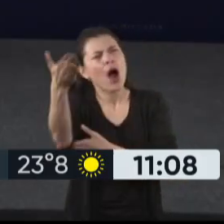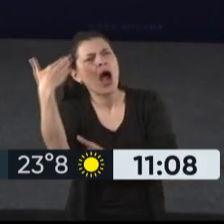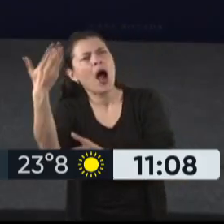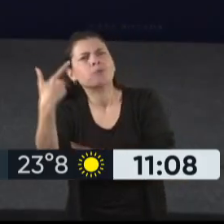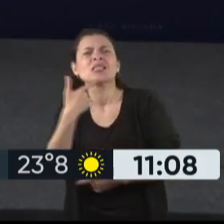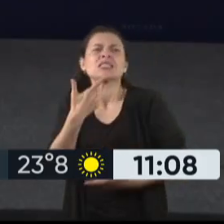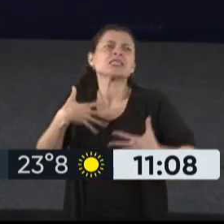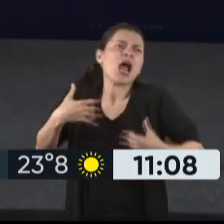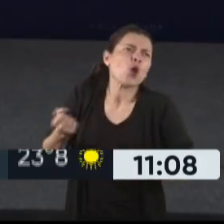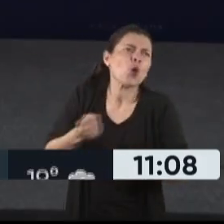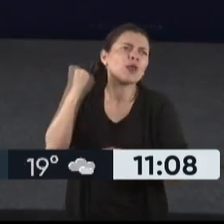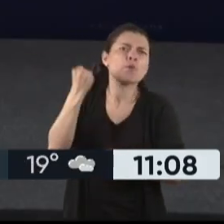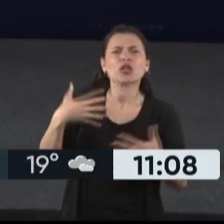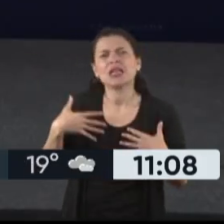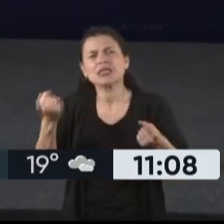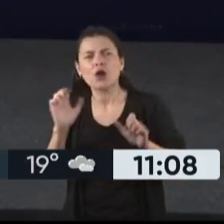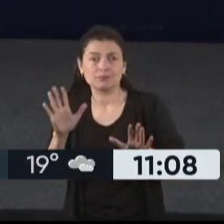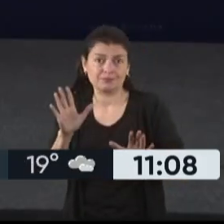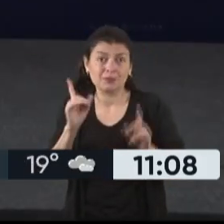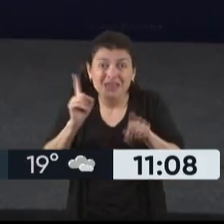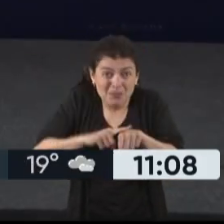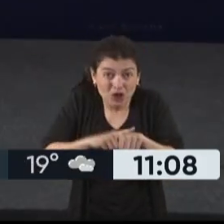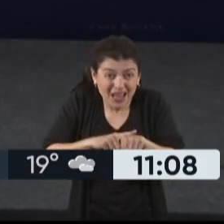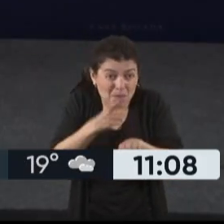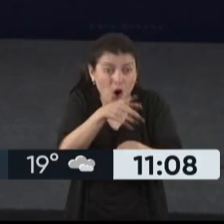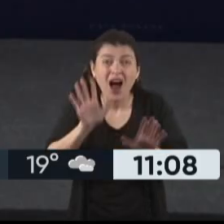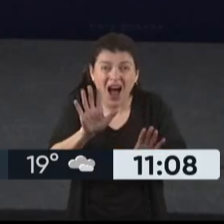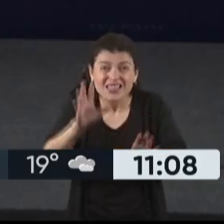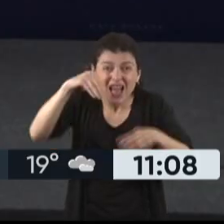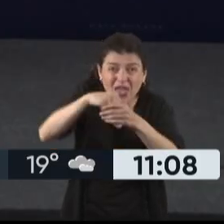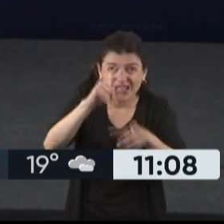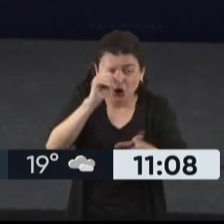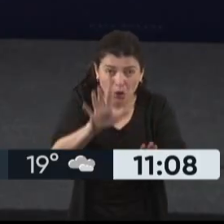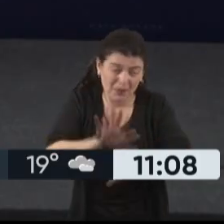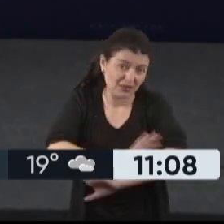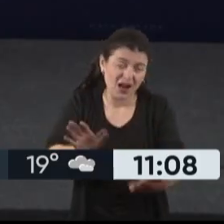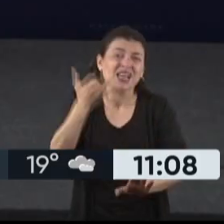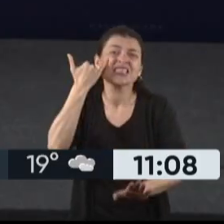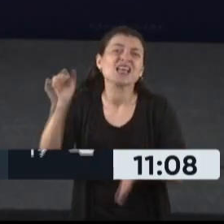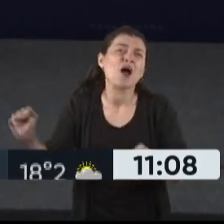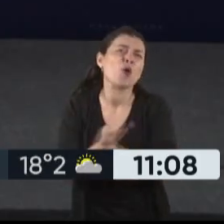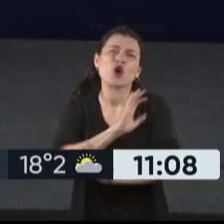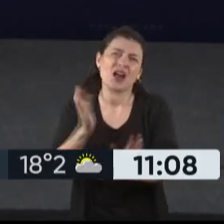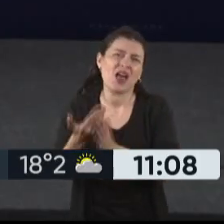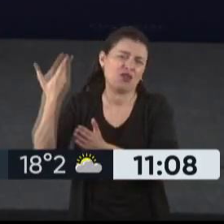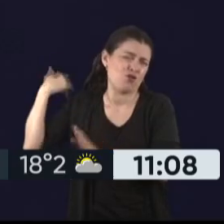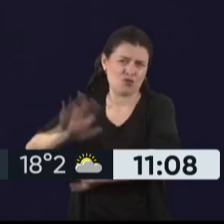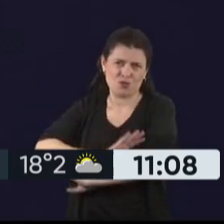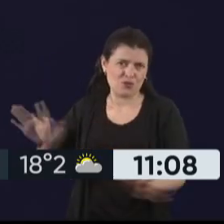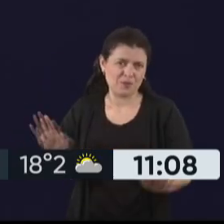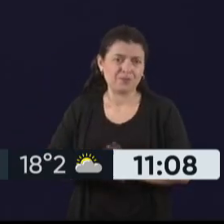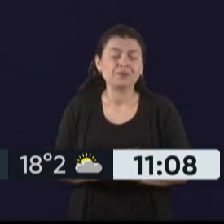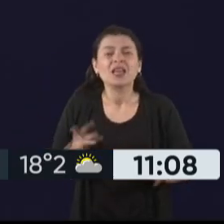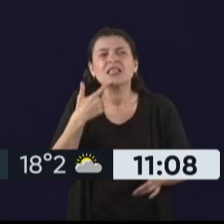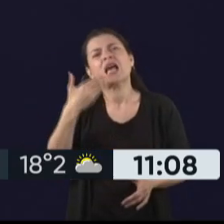salud, y lo siguen haciendo, ¿no? Ese pasado penoso quedó atrás. Mejor que decir